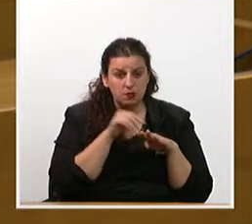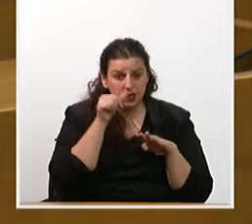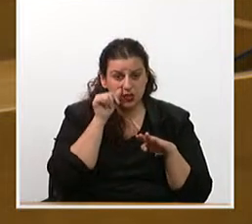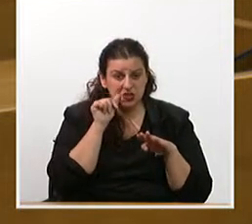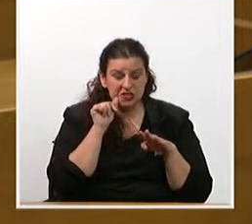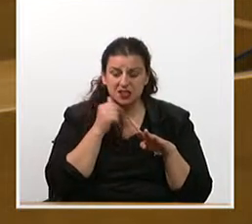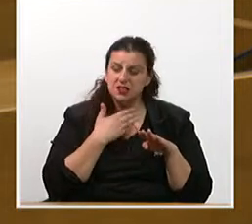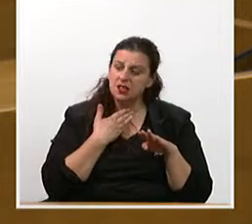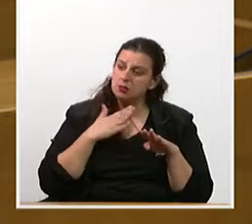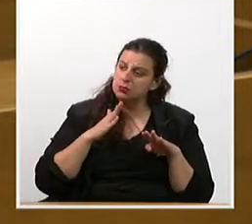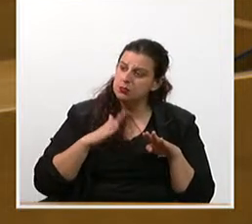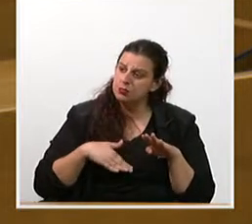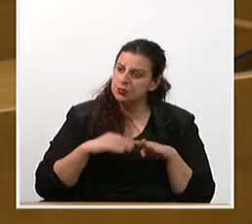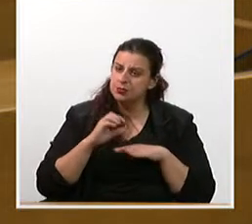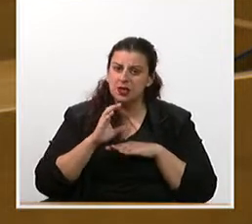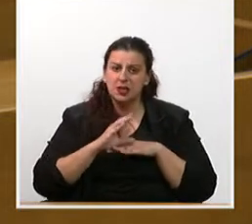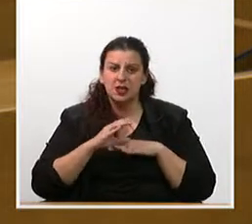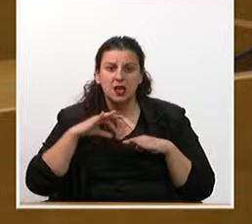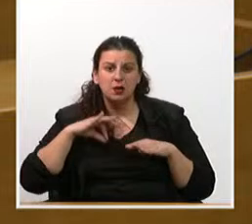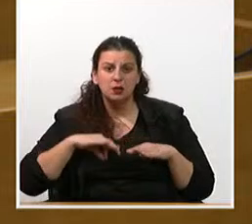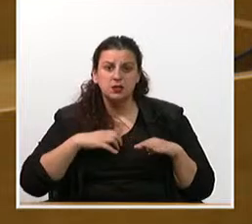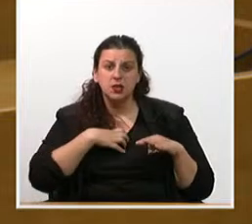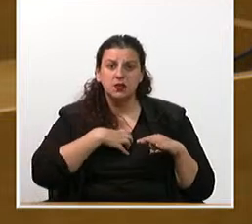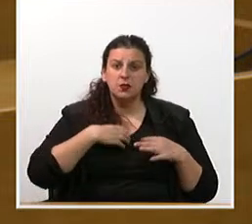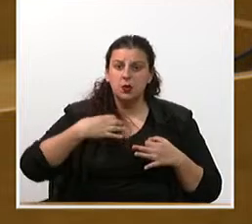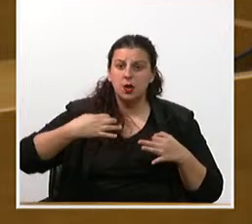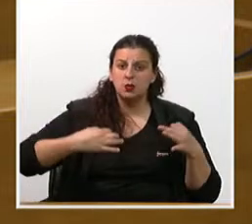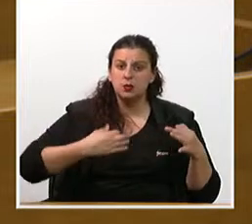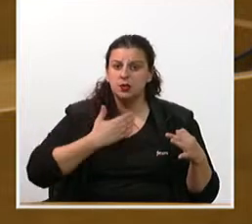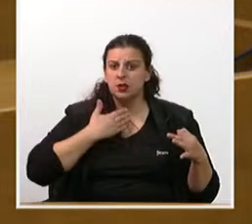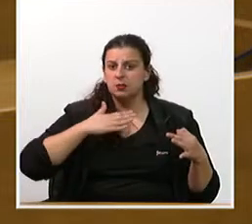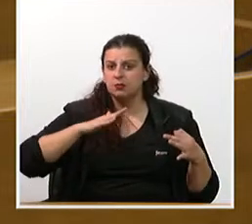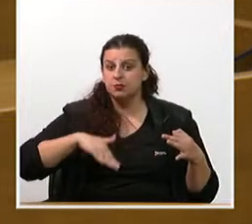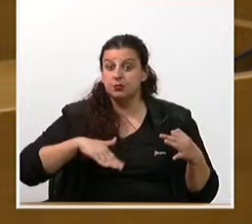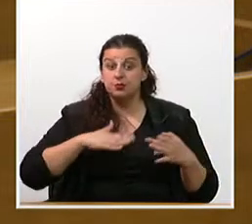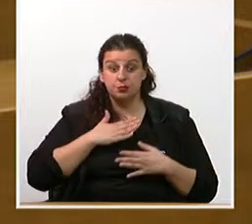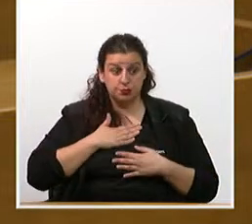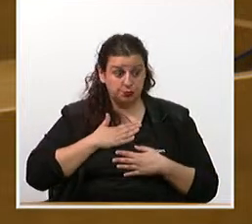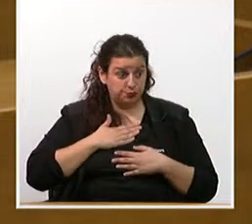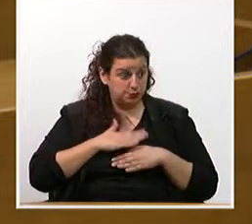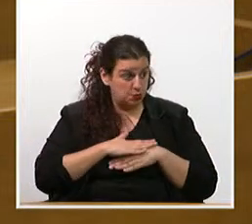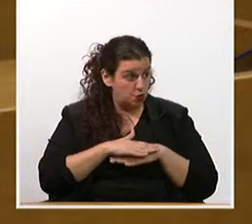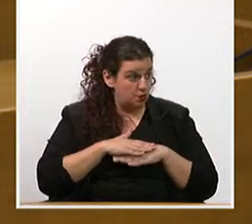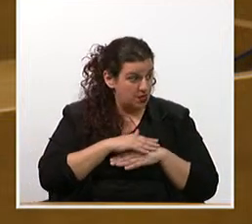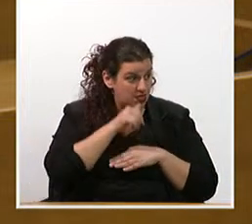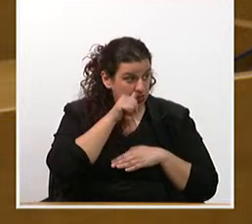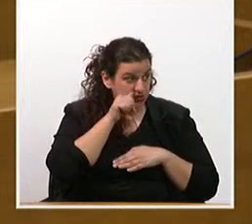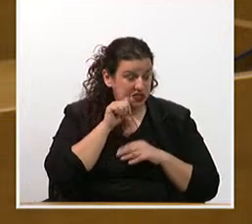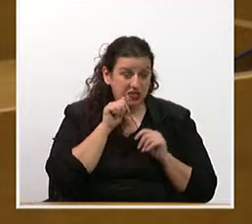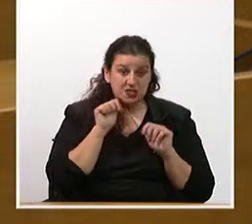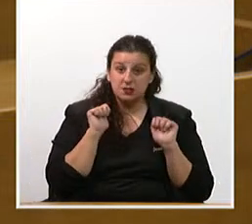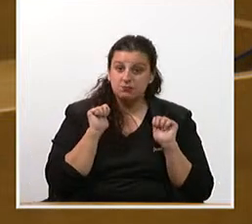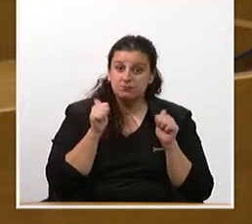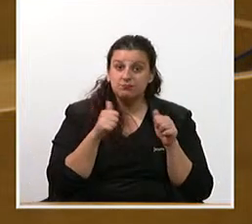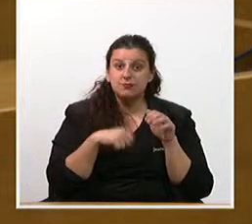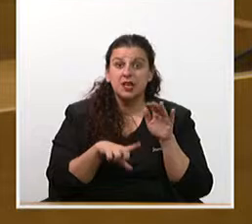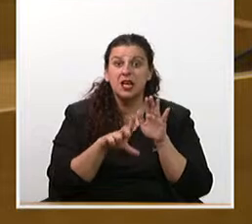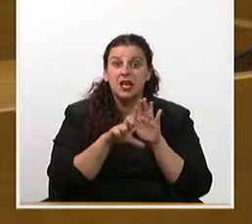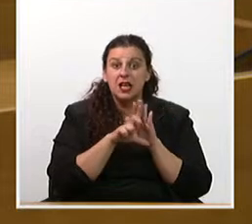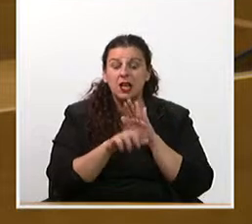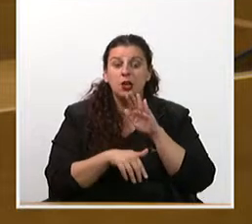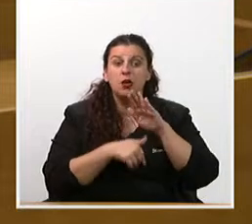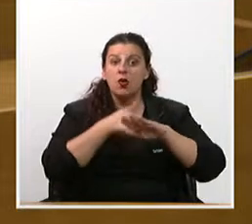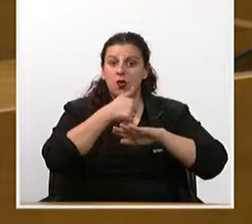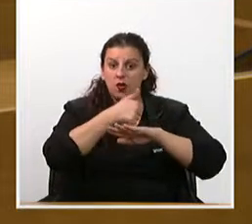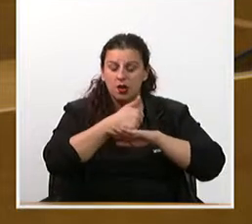apetece reconocer la carrera profesional de los funcionarios de Justicia que el propio gobierno de Sánchez introdujo en la Ley Orgánica